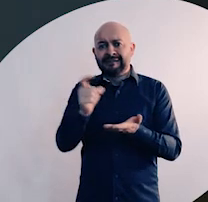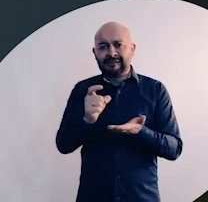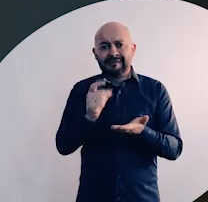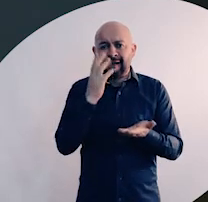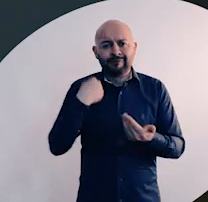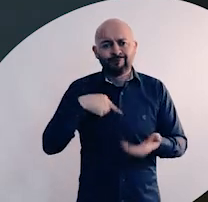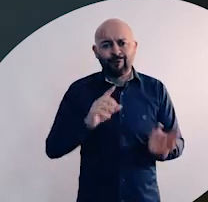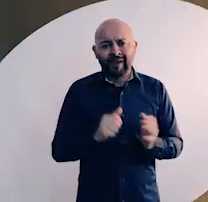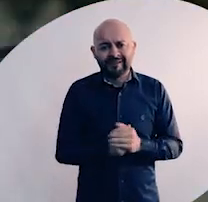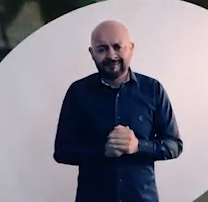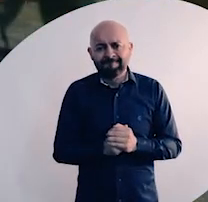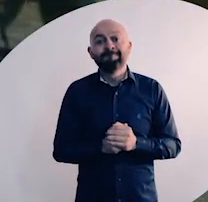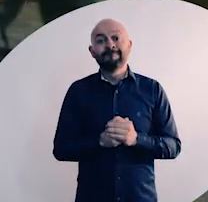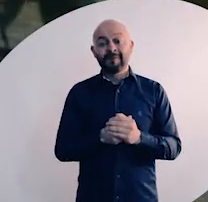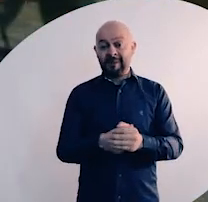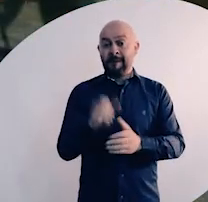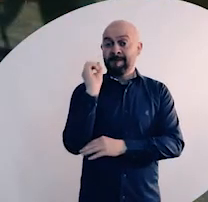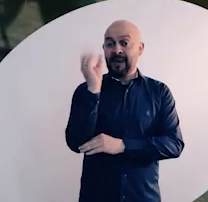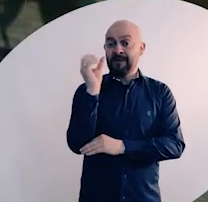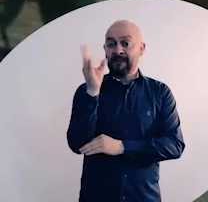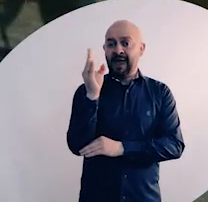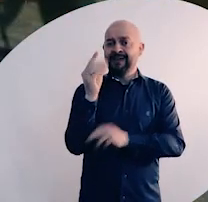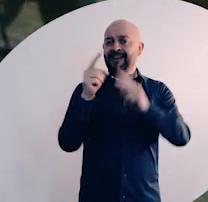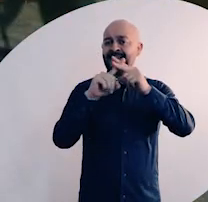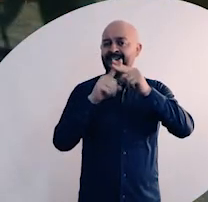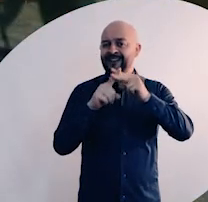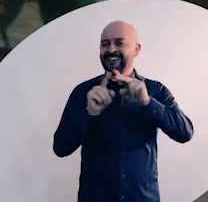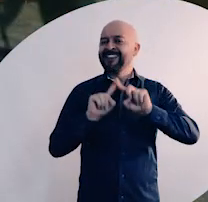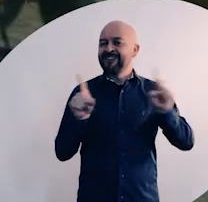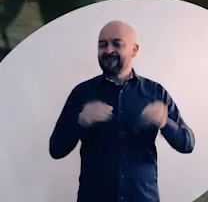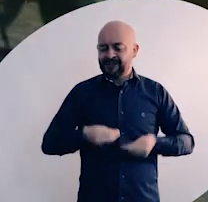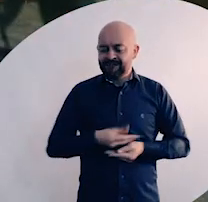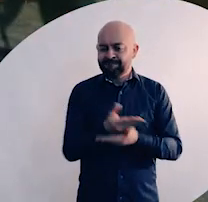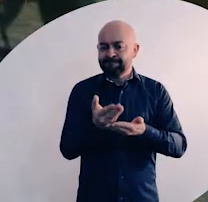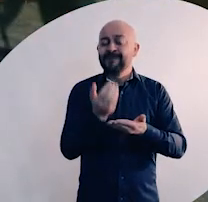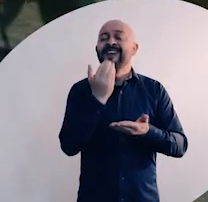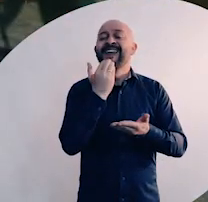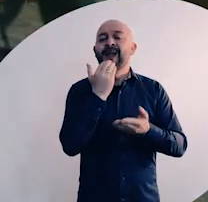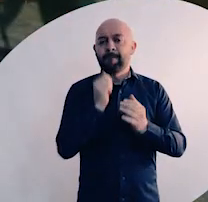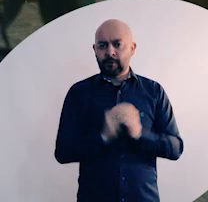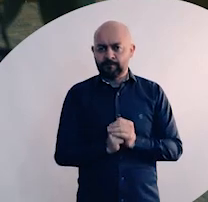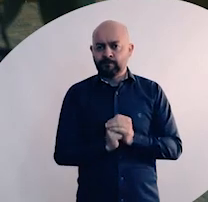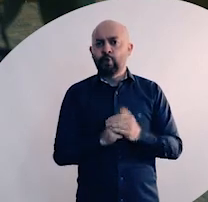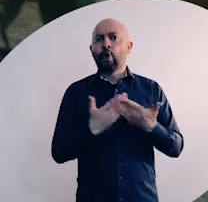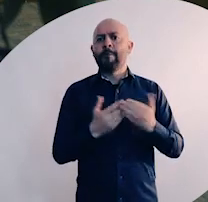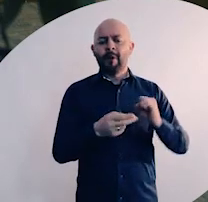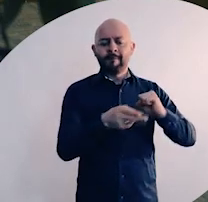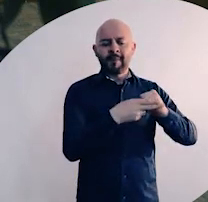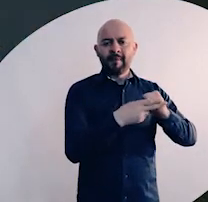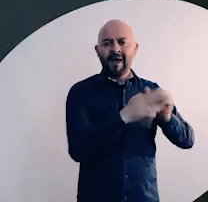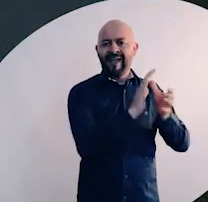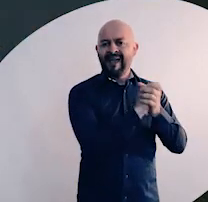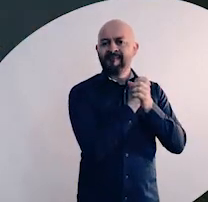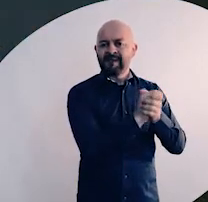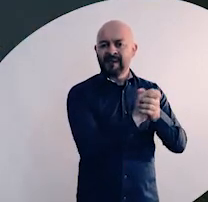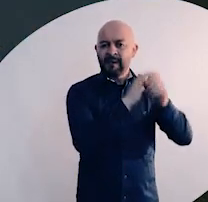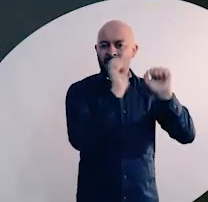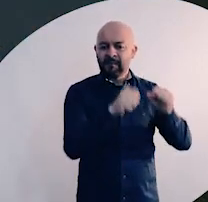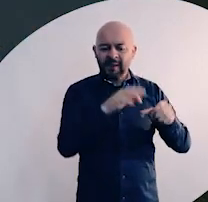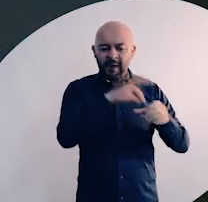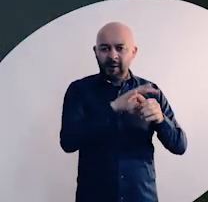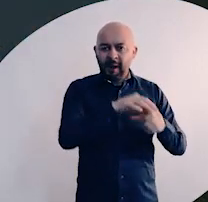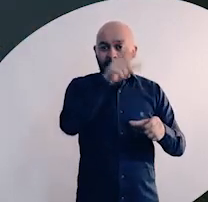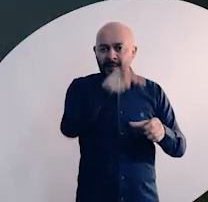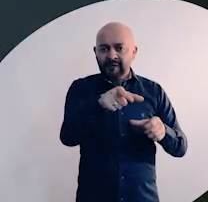siquiera necesitábamos. Para esto, en los bancos existen diferentes herramientas. Un ejemplo de ello es nuestra cuenta amiga